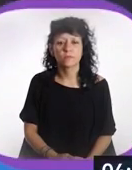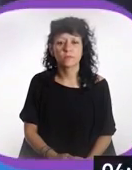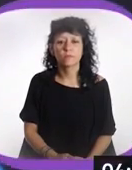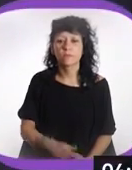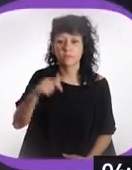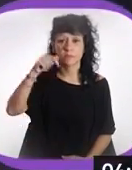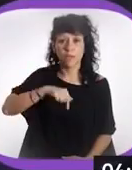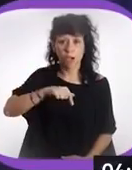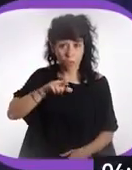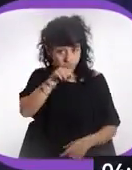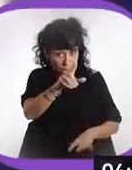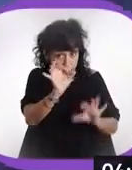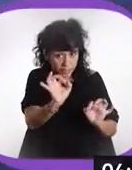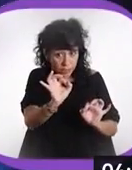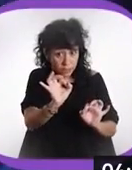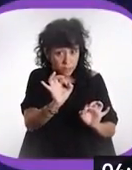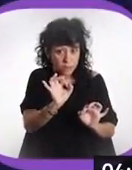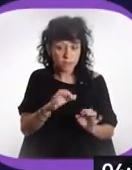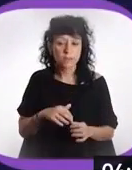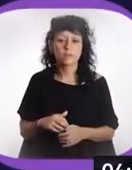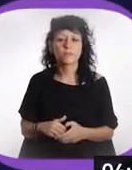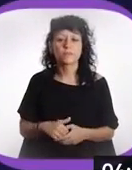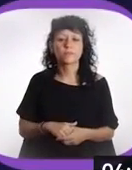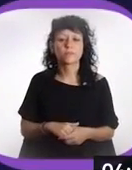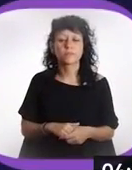¡Agura! ¿Estás bien?